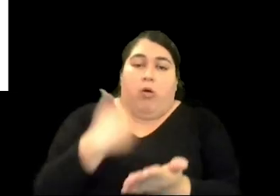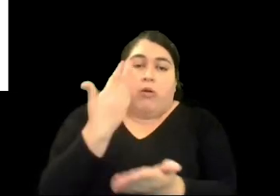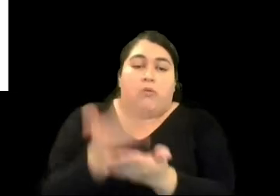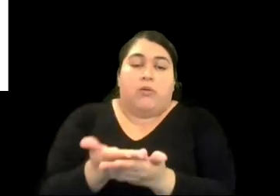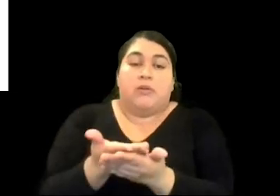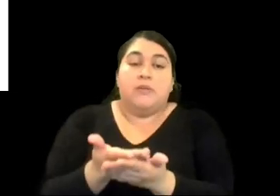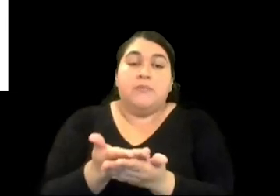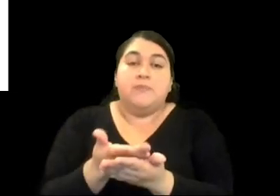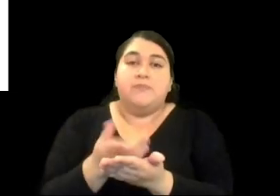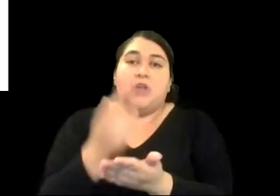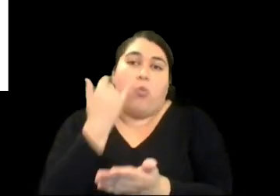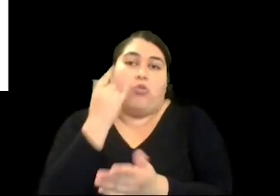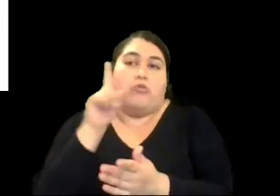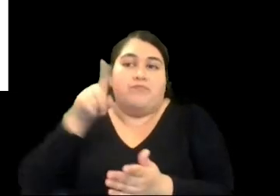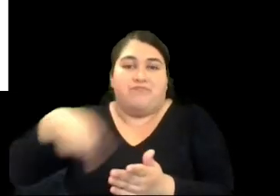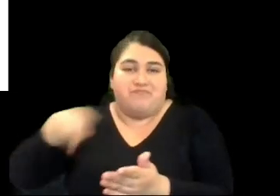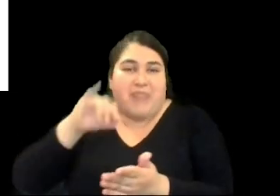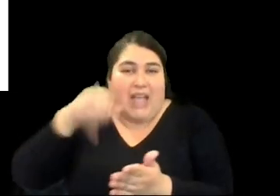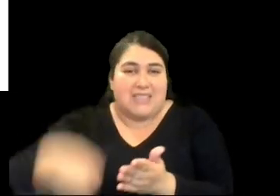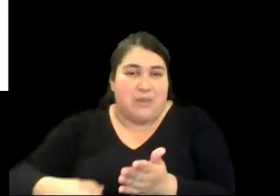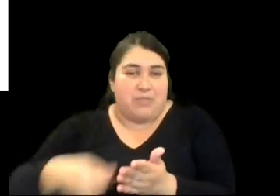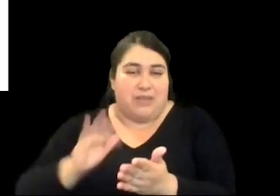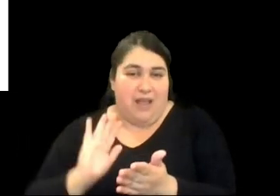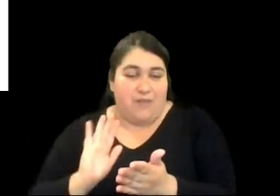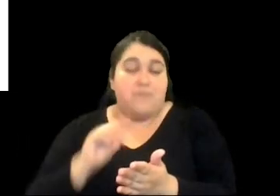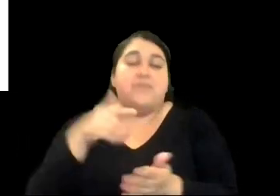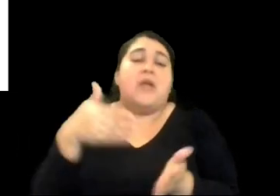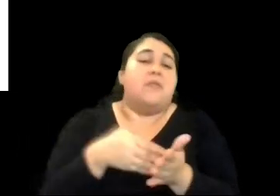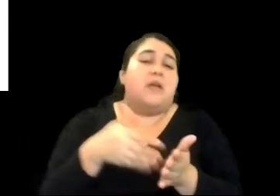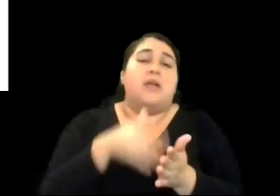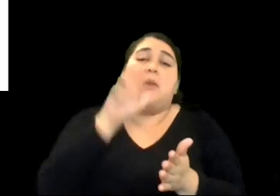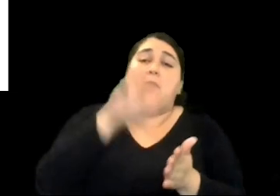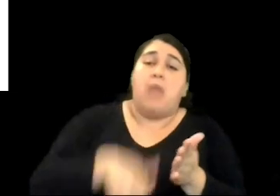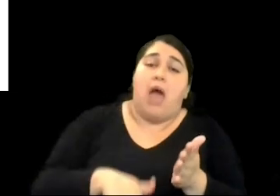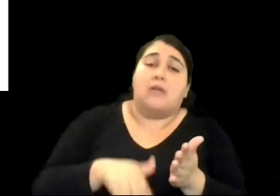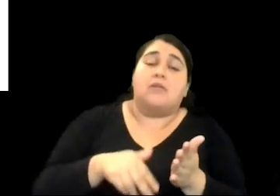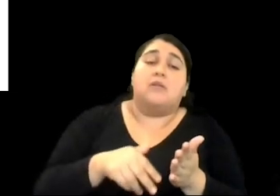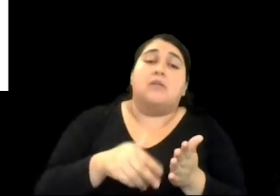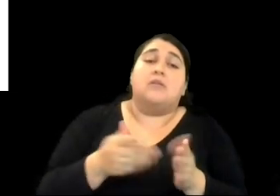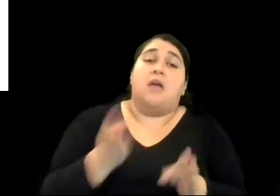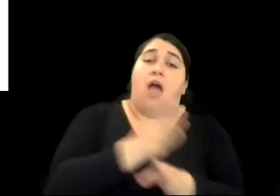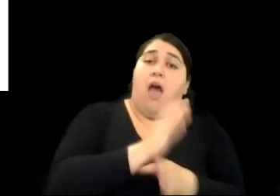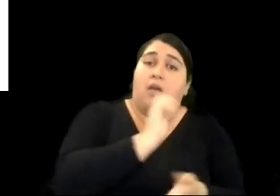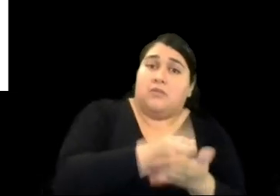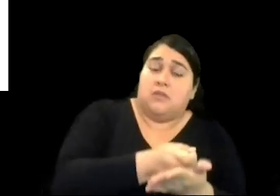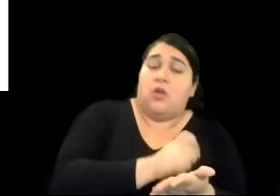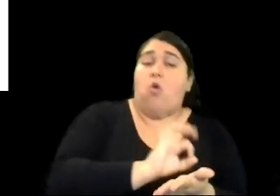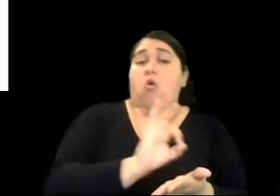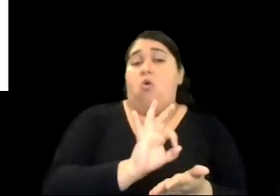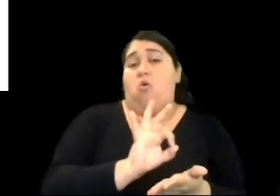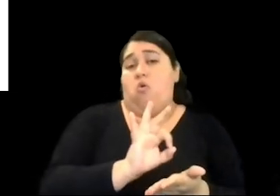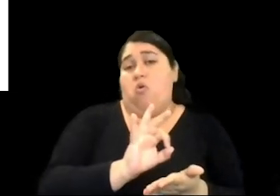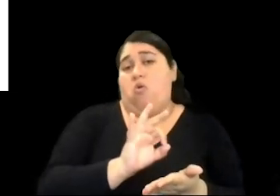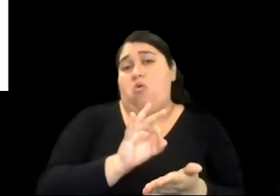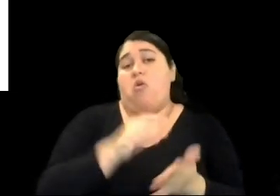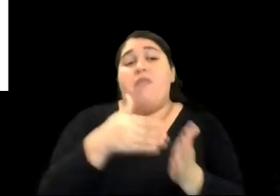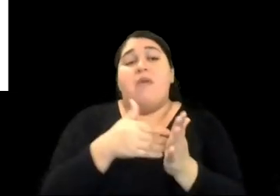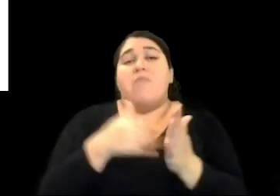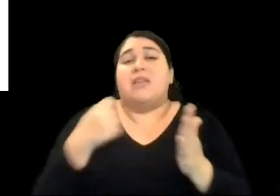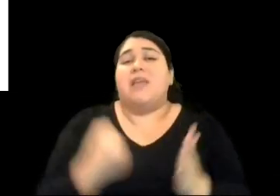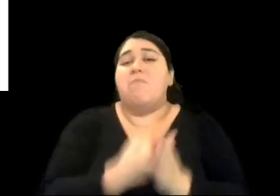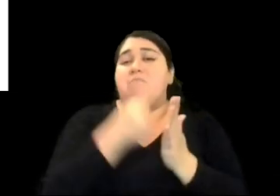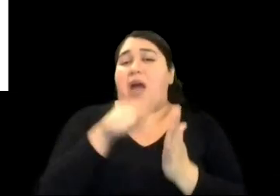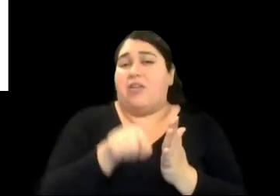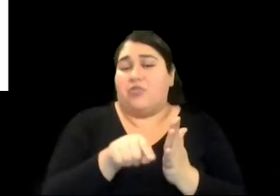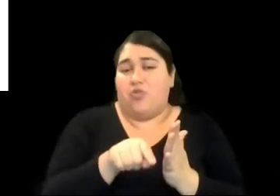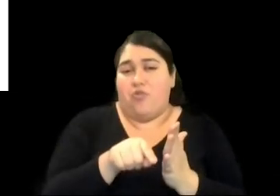aceptado. Acá depende si el plan cuenta con pago a cuenta o no. Si cuenta con pago a cuenta, una vez impactado esa